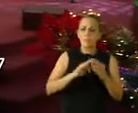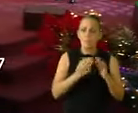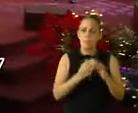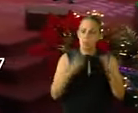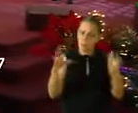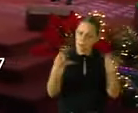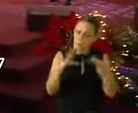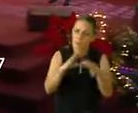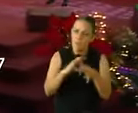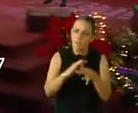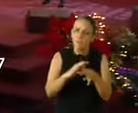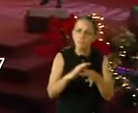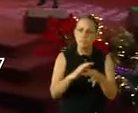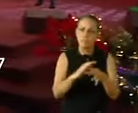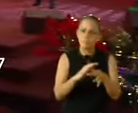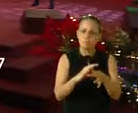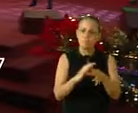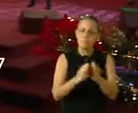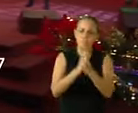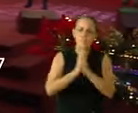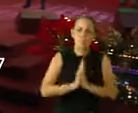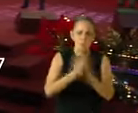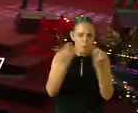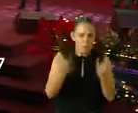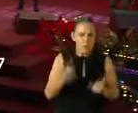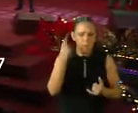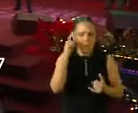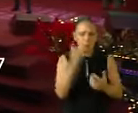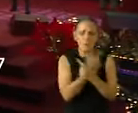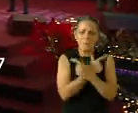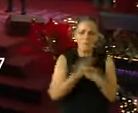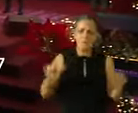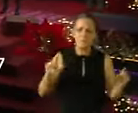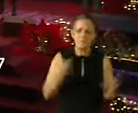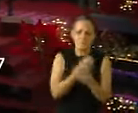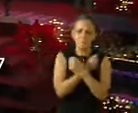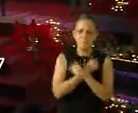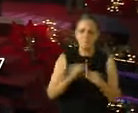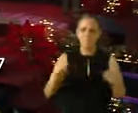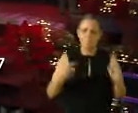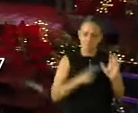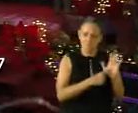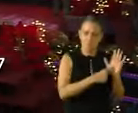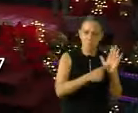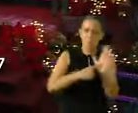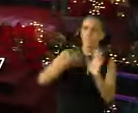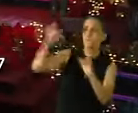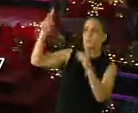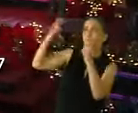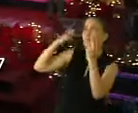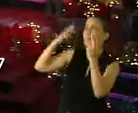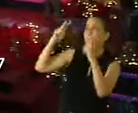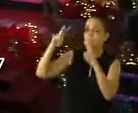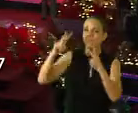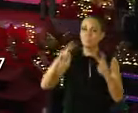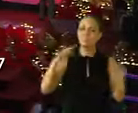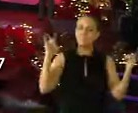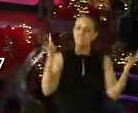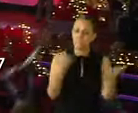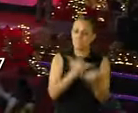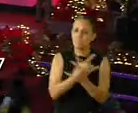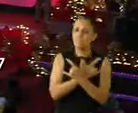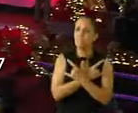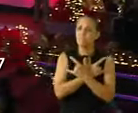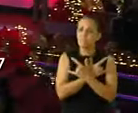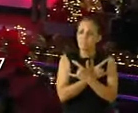hoy tu libertad y salvación. Muéstranos con tu amor lo